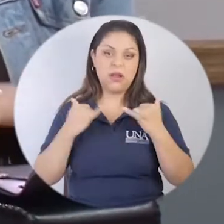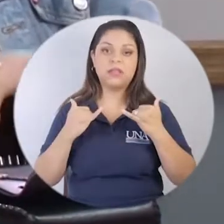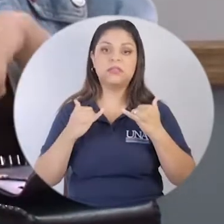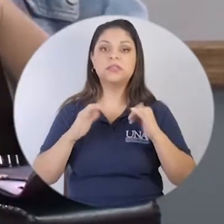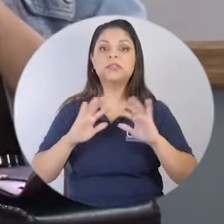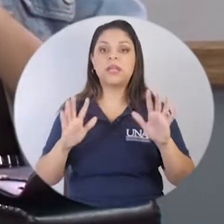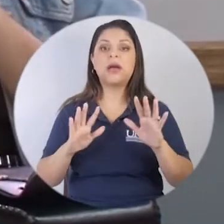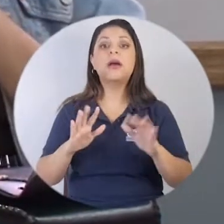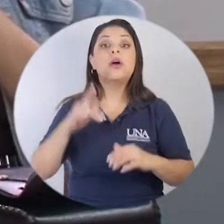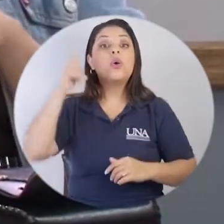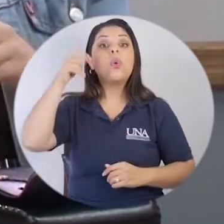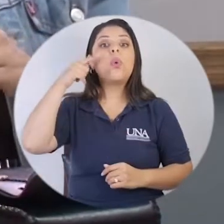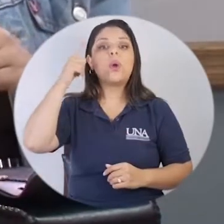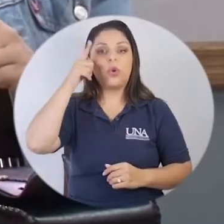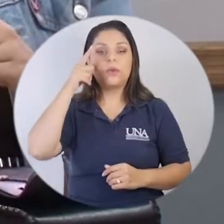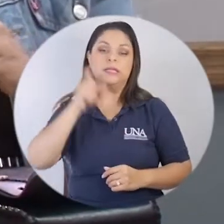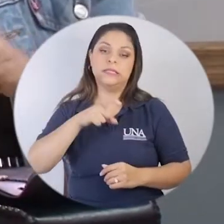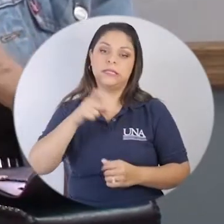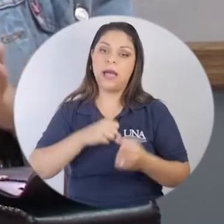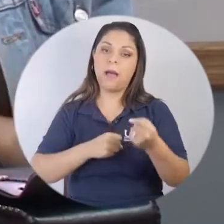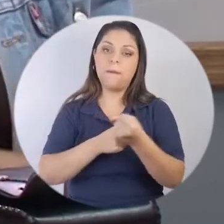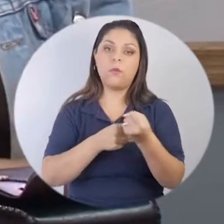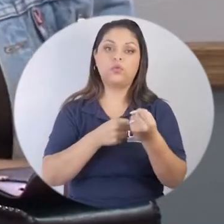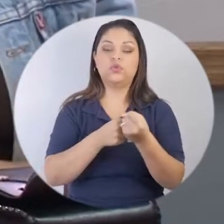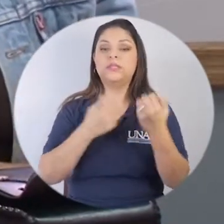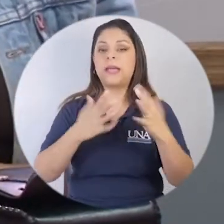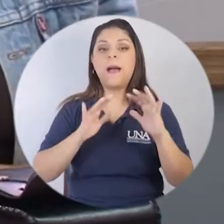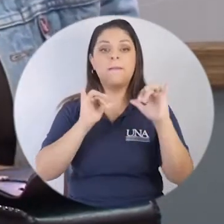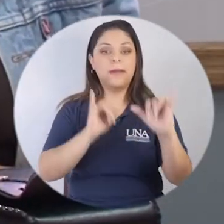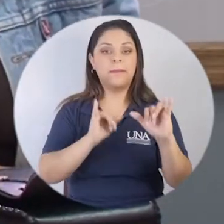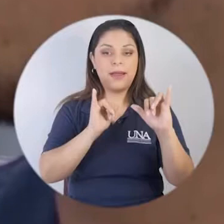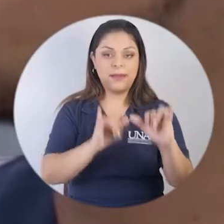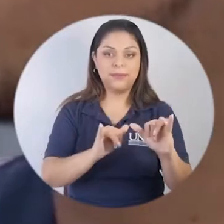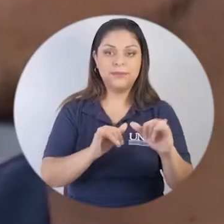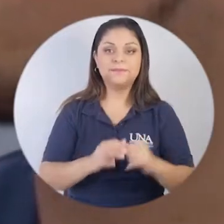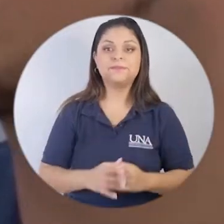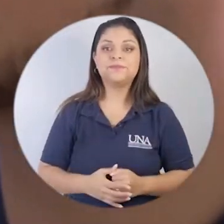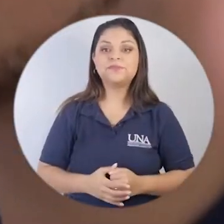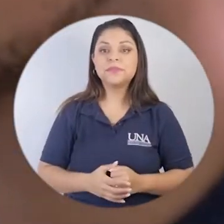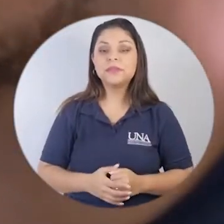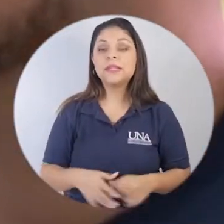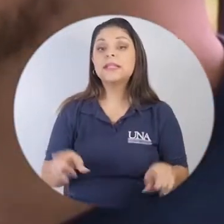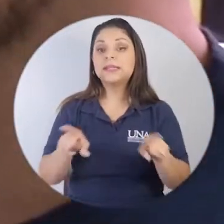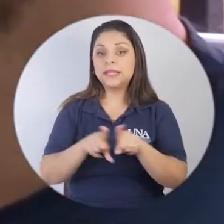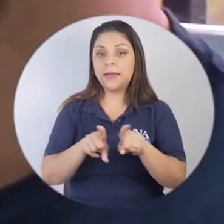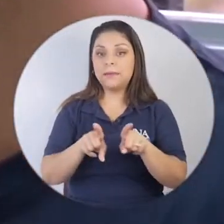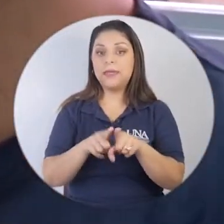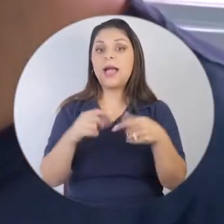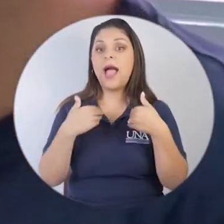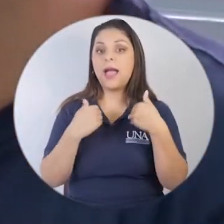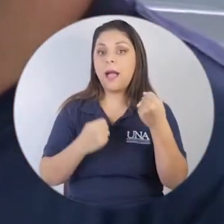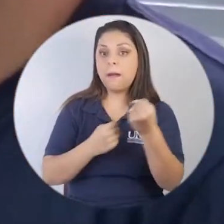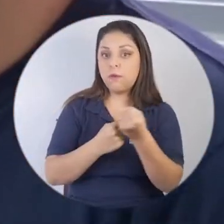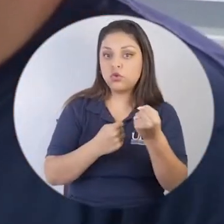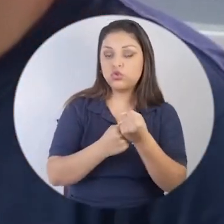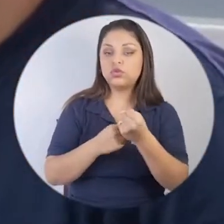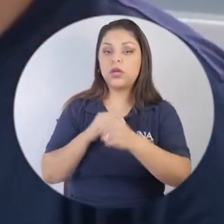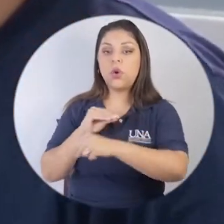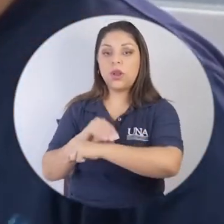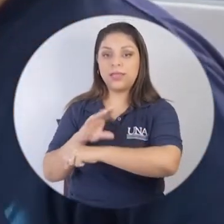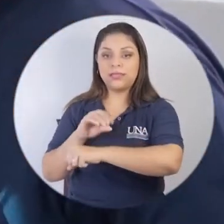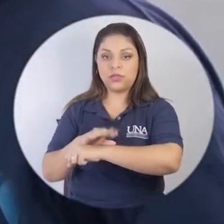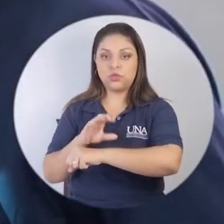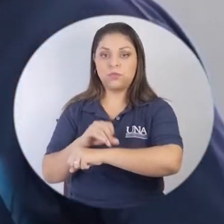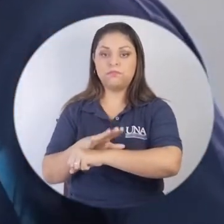a resolver y que entonces, lógicamente, se requieren apoyos de forma permanente. También están los apoyos a nivel